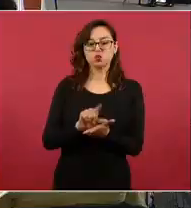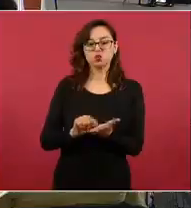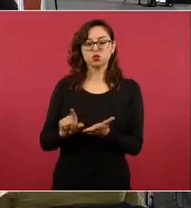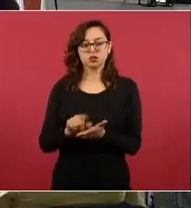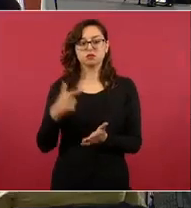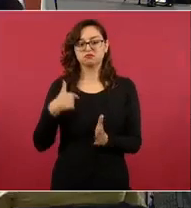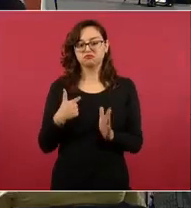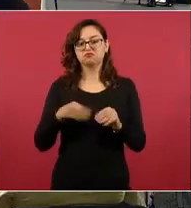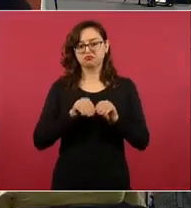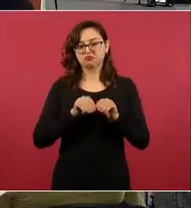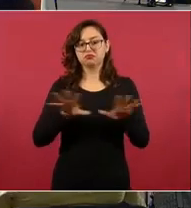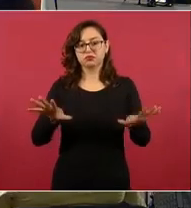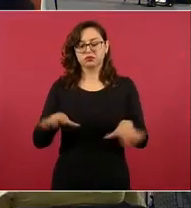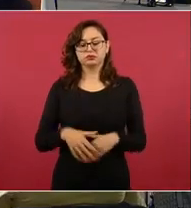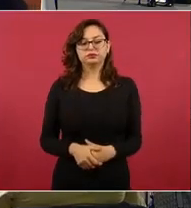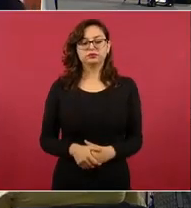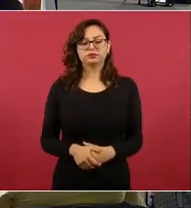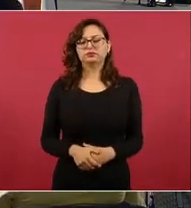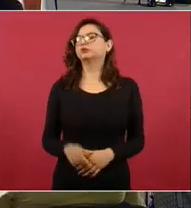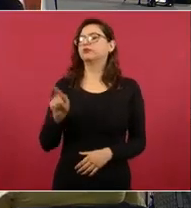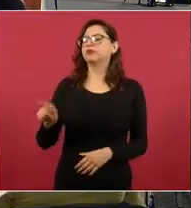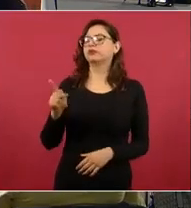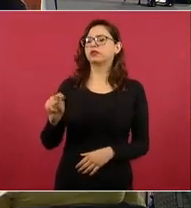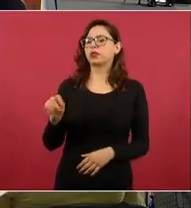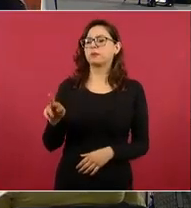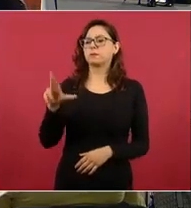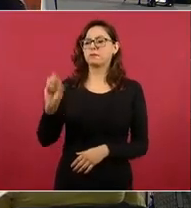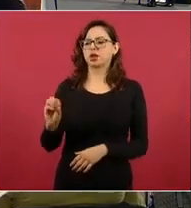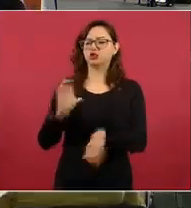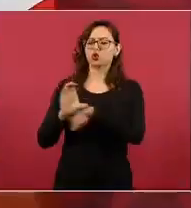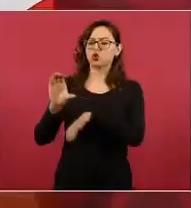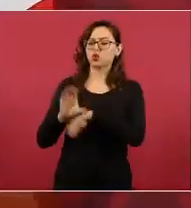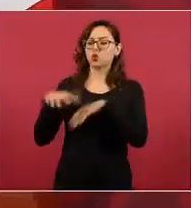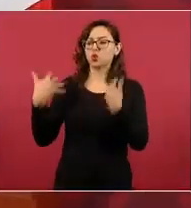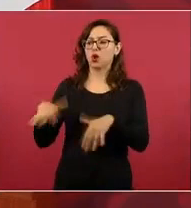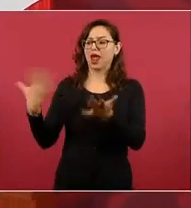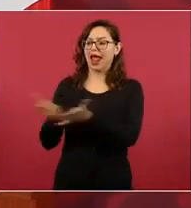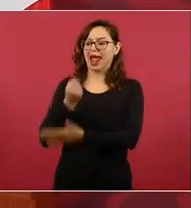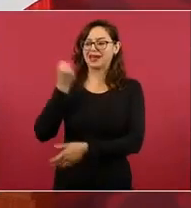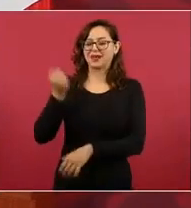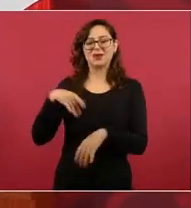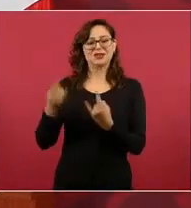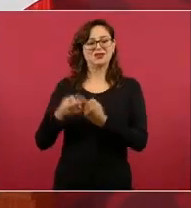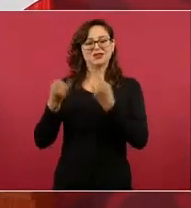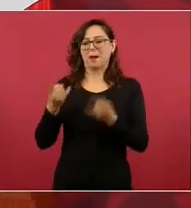este texto. El triunfo de Gustavo Petro es histórico.